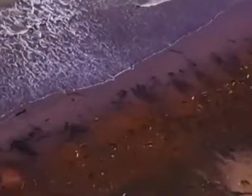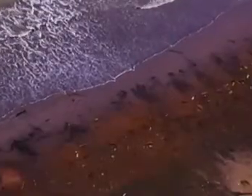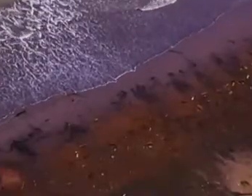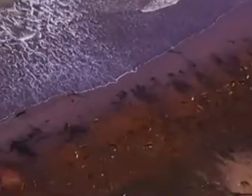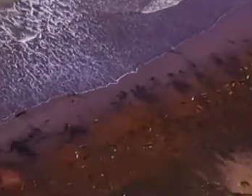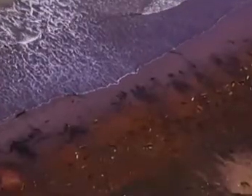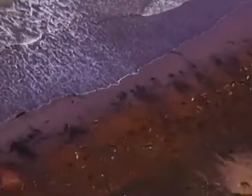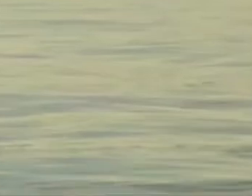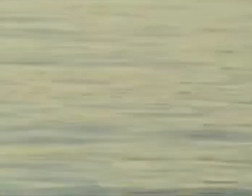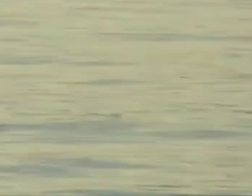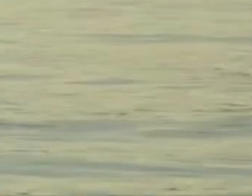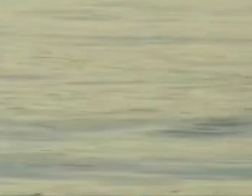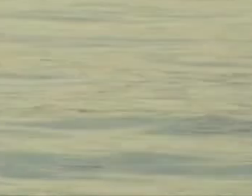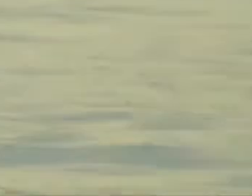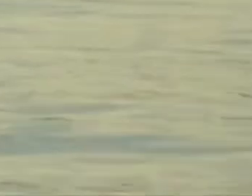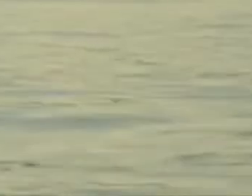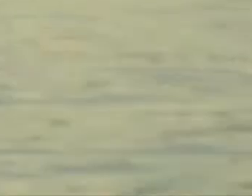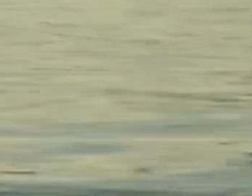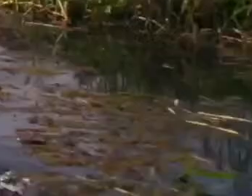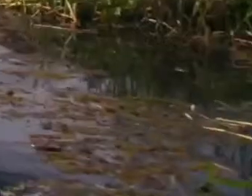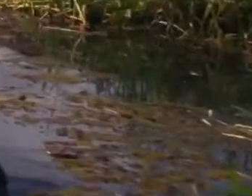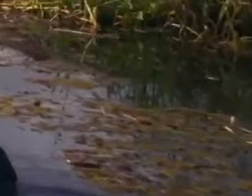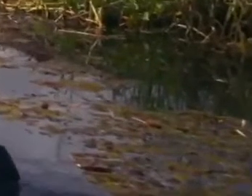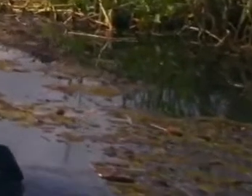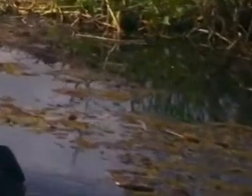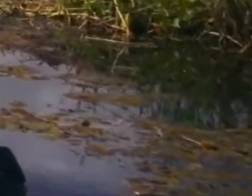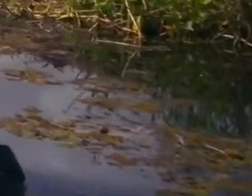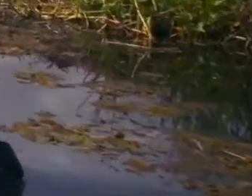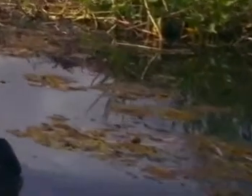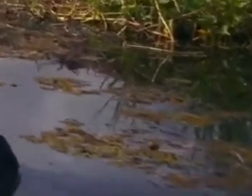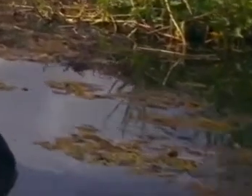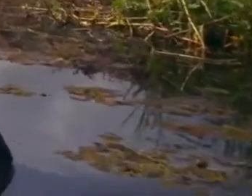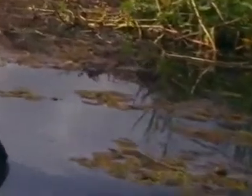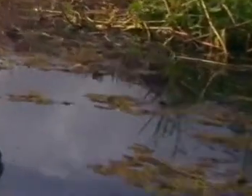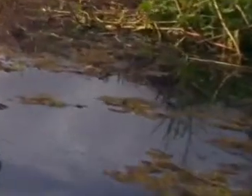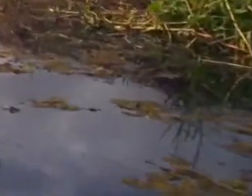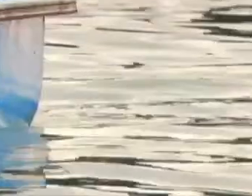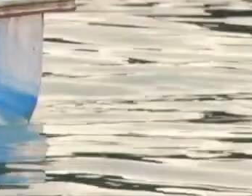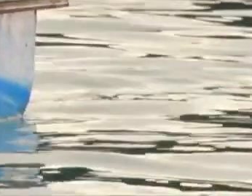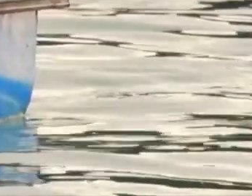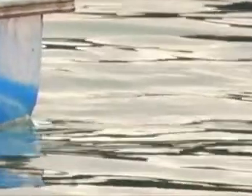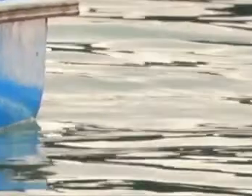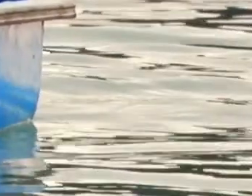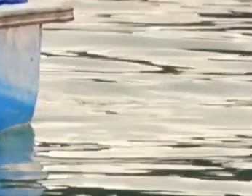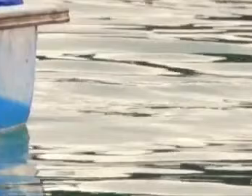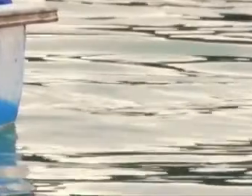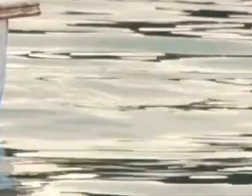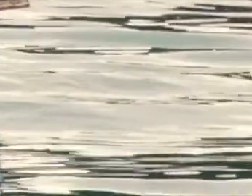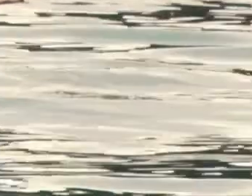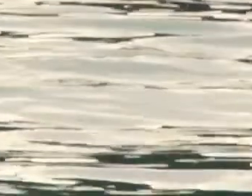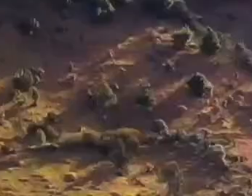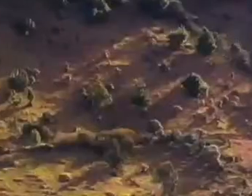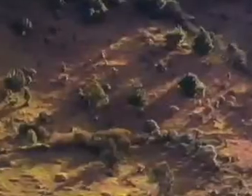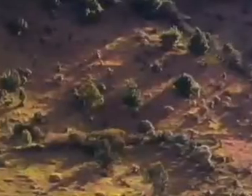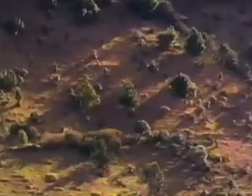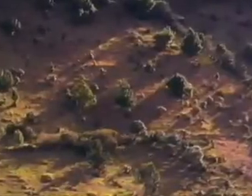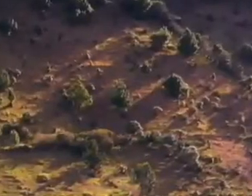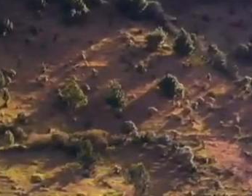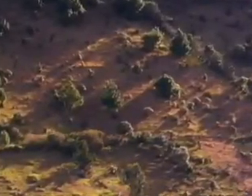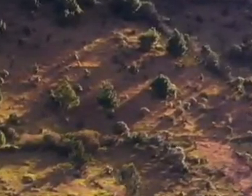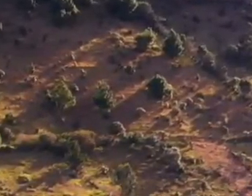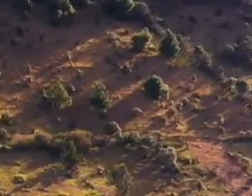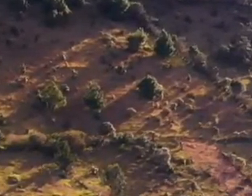Para nosotros la pesca artesanal es una cuestión de derechos humanos, es una cuestión de vida digna.